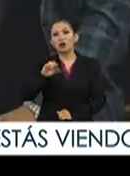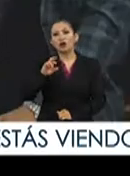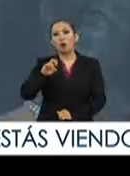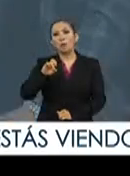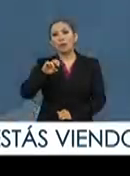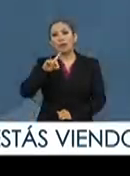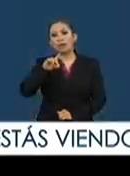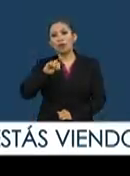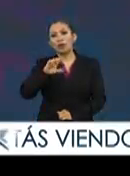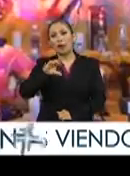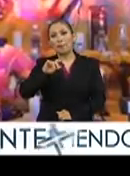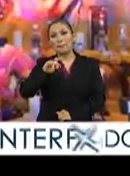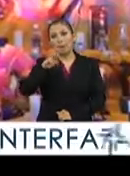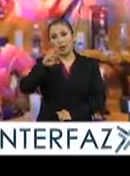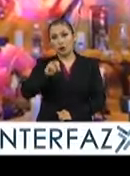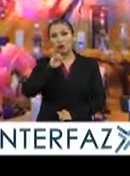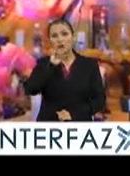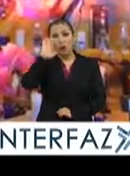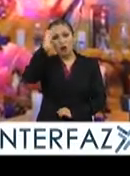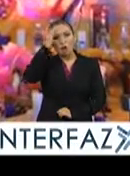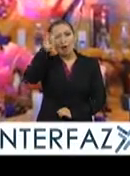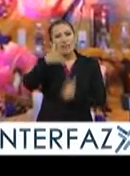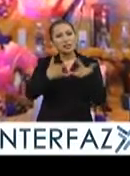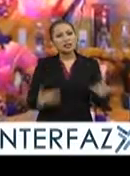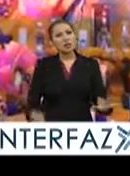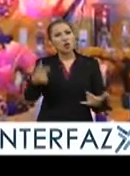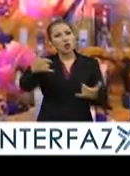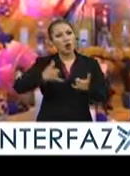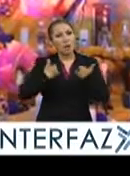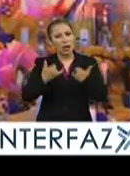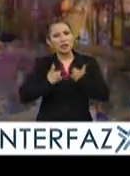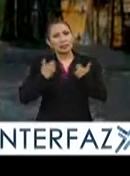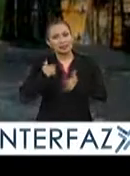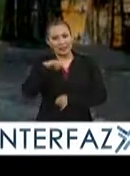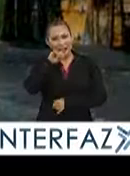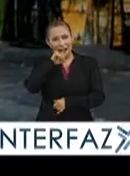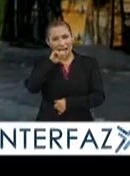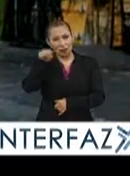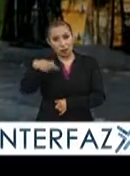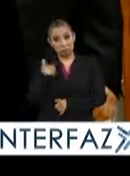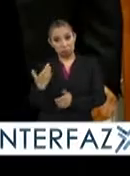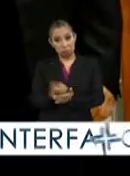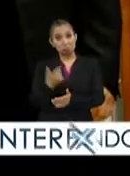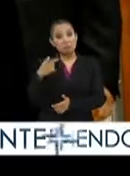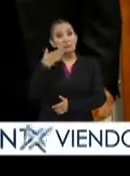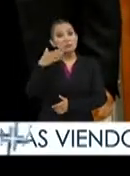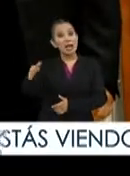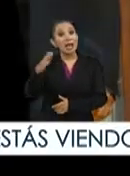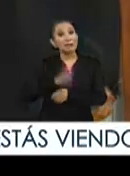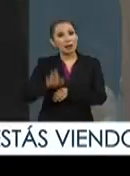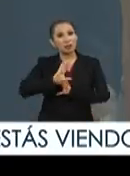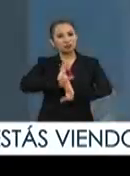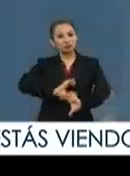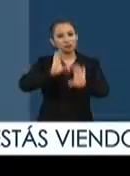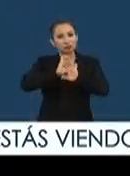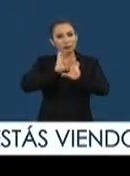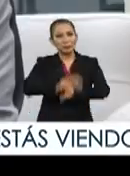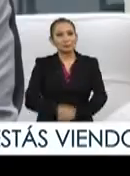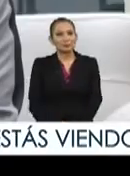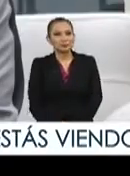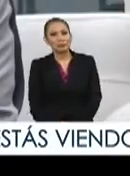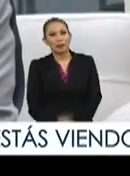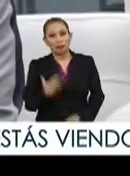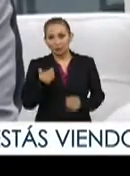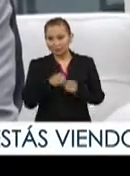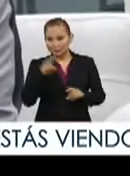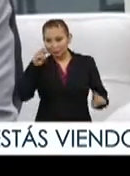Campelo. También conoceremos la historia de un joven tapatío que está triunfando en Brasil como tenor. Y